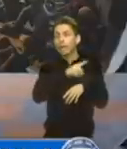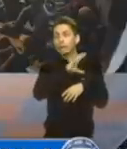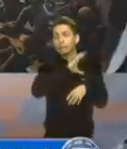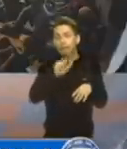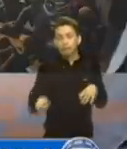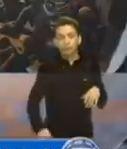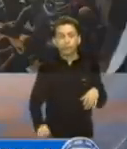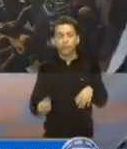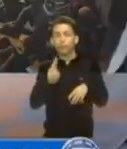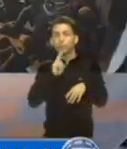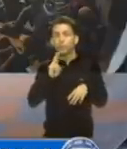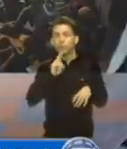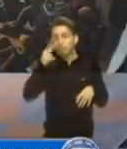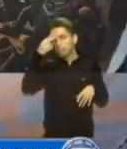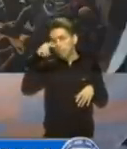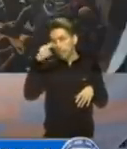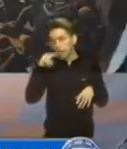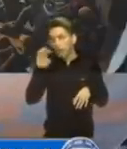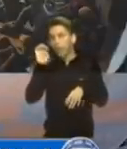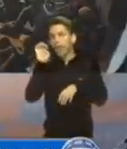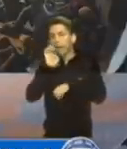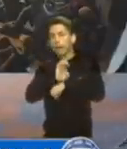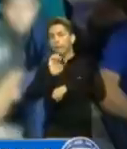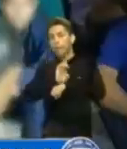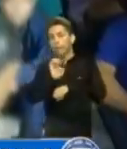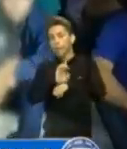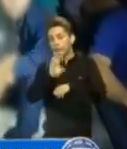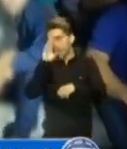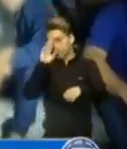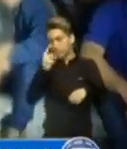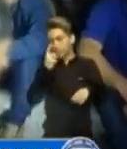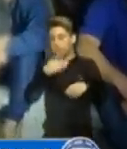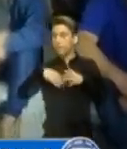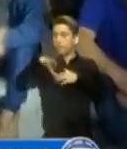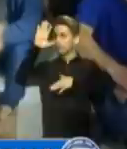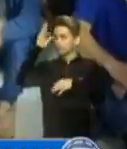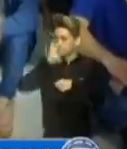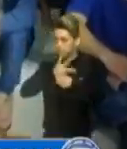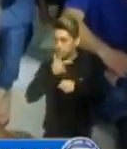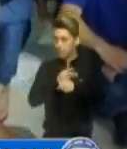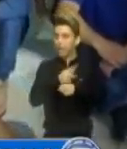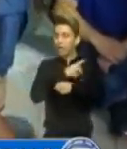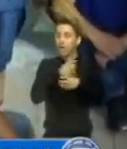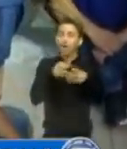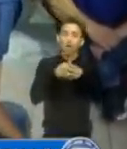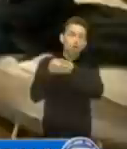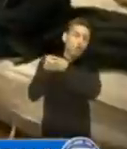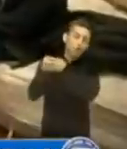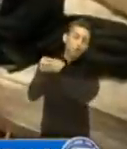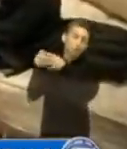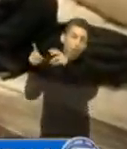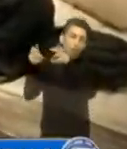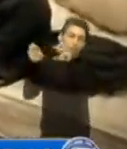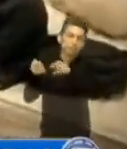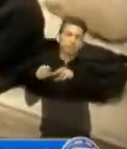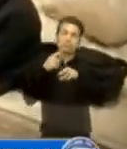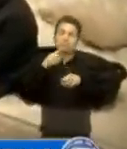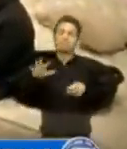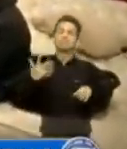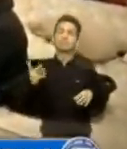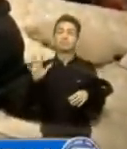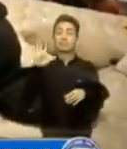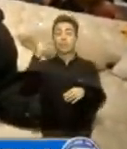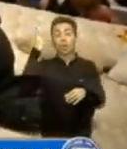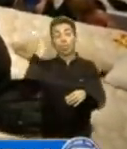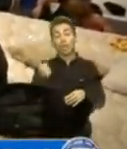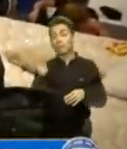Ecuador, República Dominicana y en su mayoría de Guatemala. Sin embargo, el grupo de personas detalló que tenían 5 días sin probar